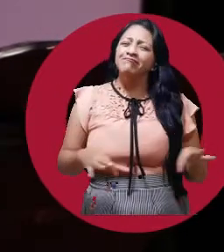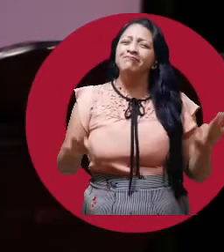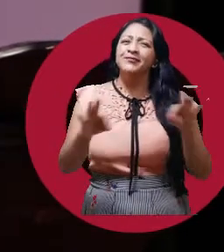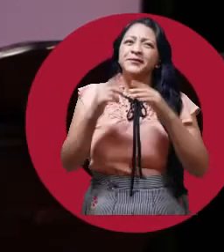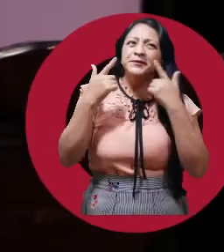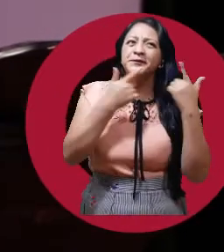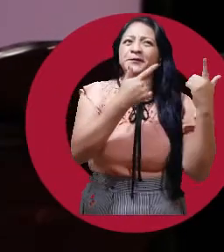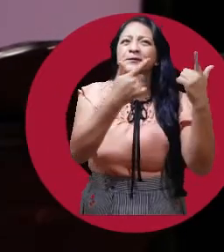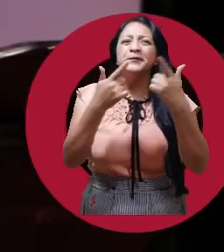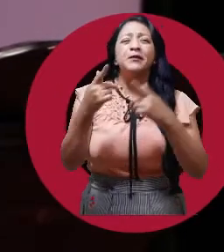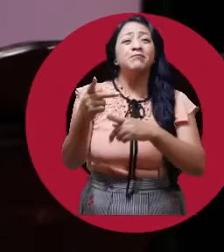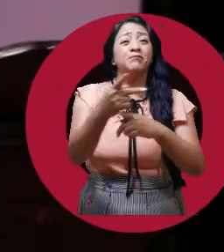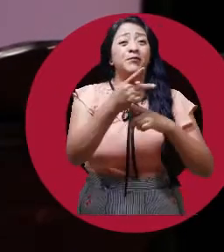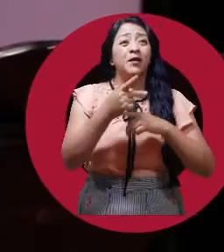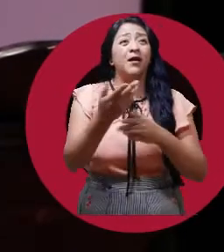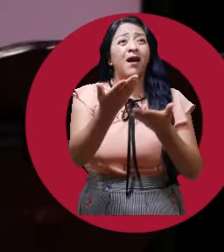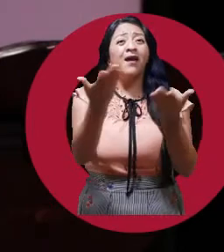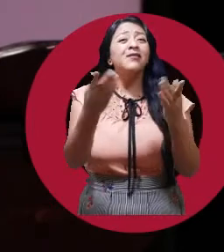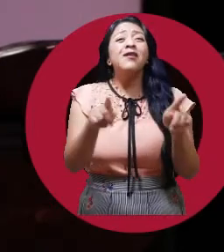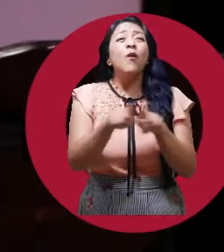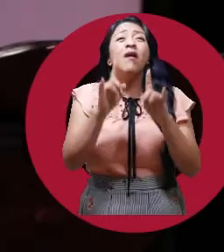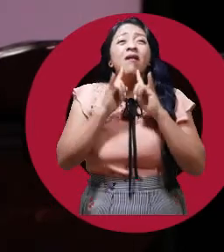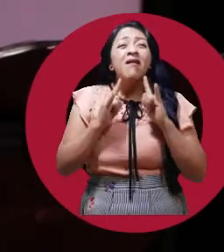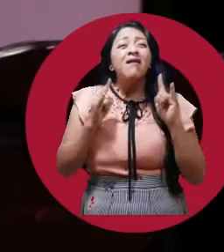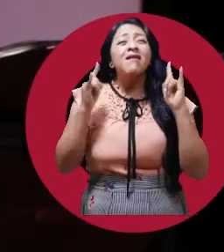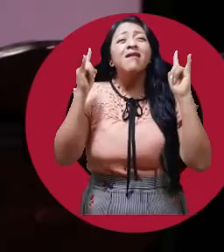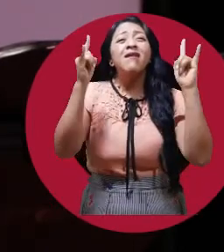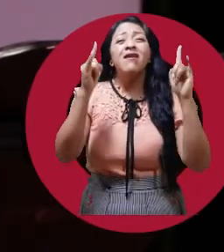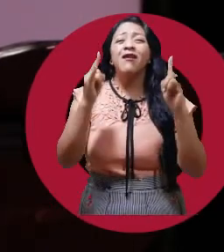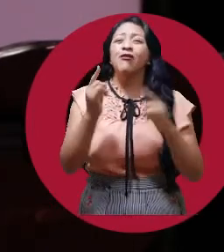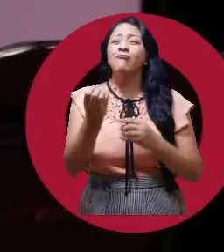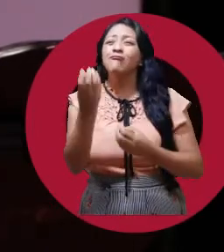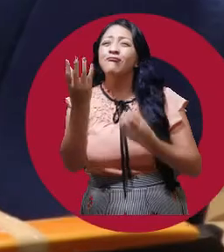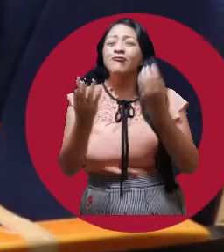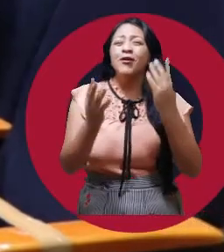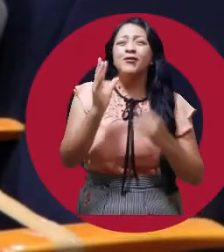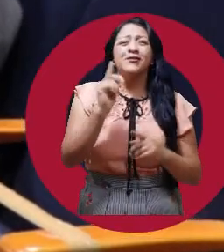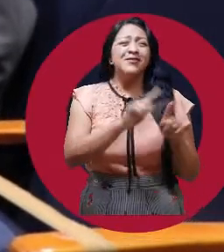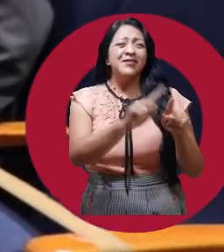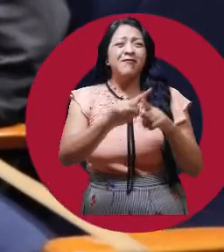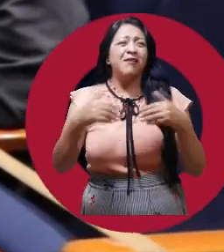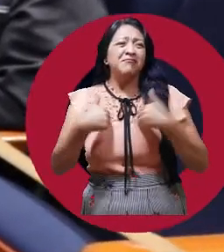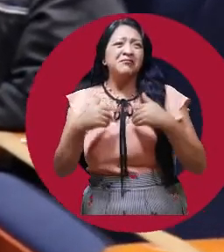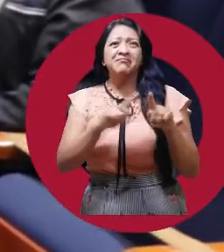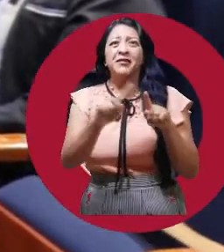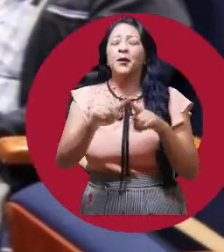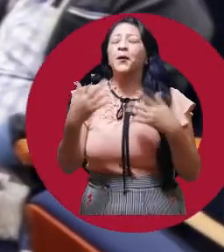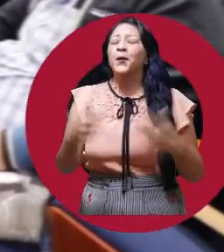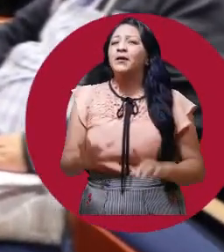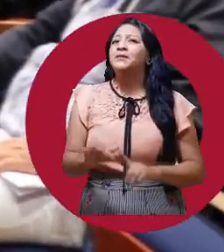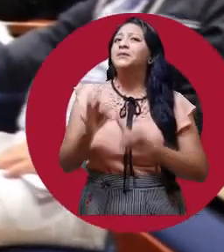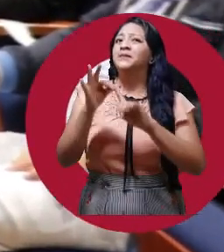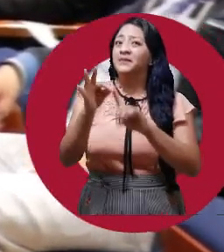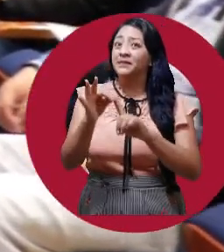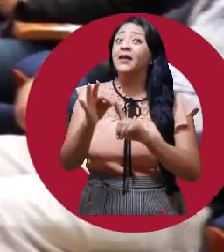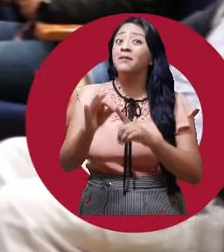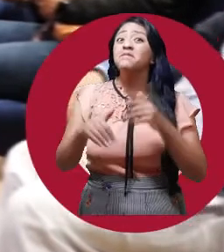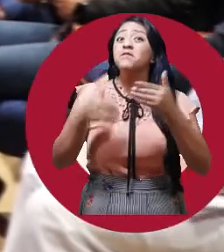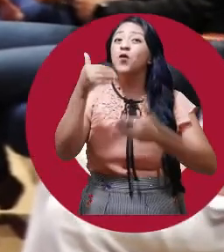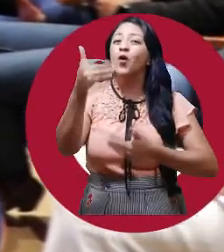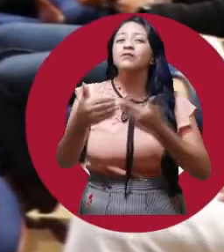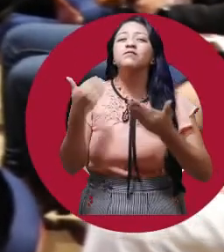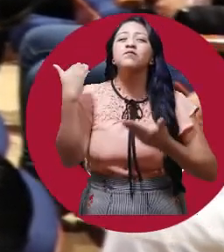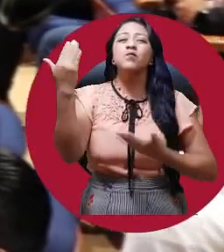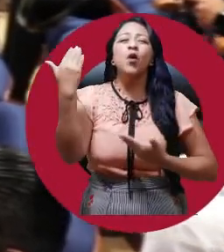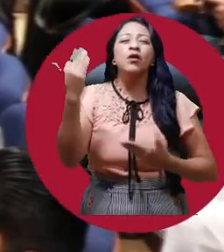naturales, esa gran riqueza que tenemos en flora y fauna. La gestión o manejo de las áreas protegidas es un proceso político,